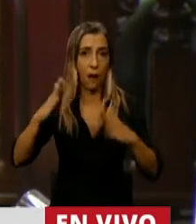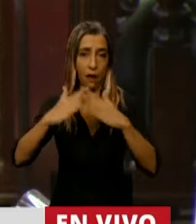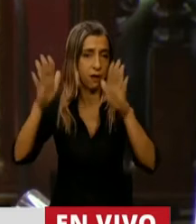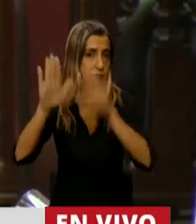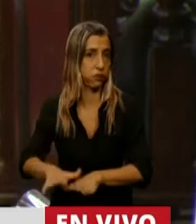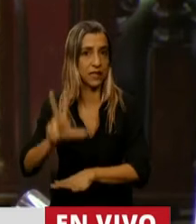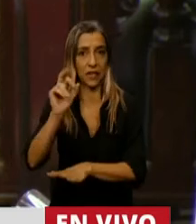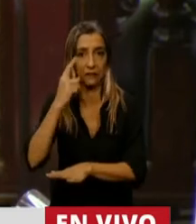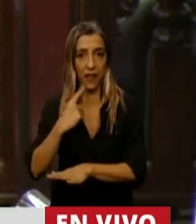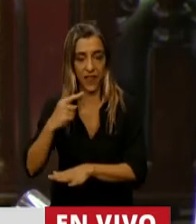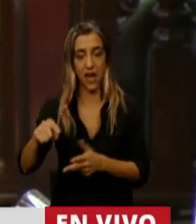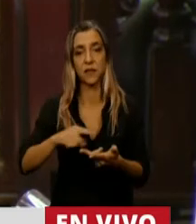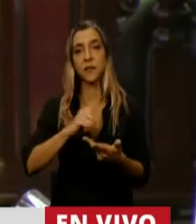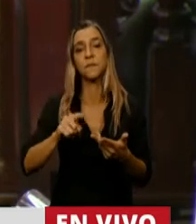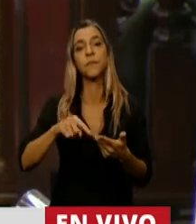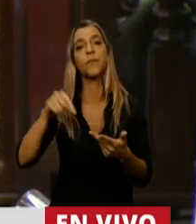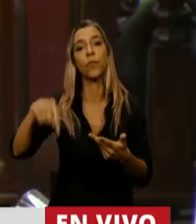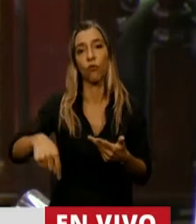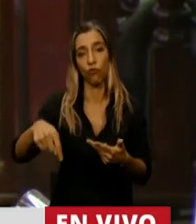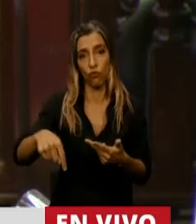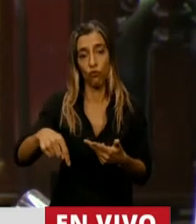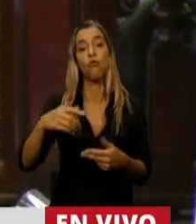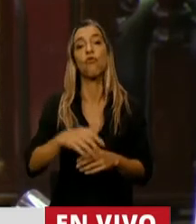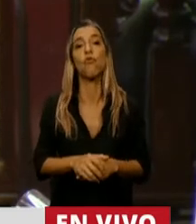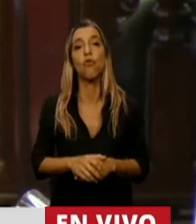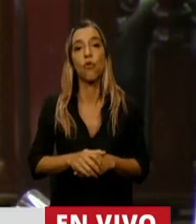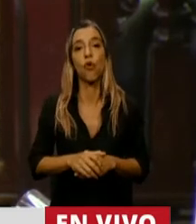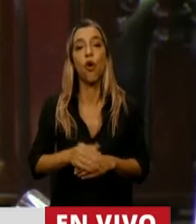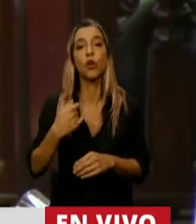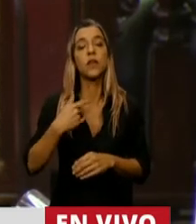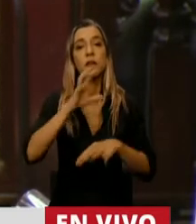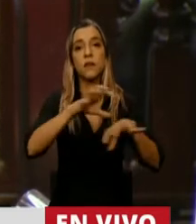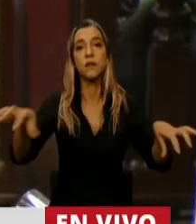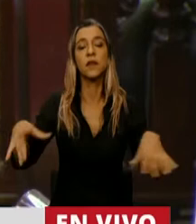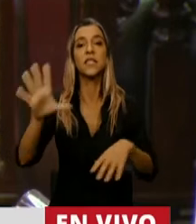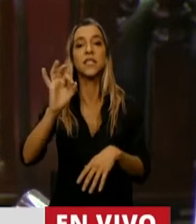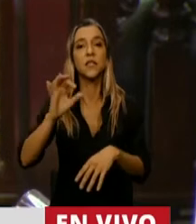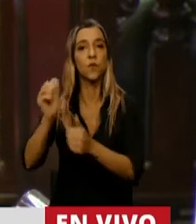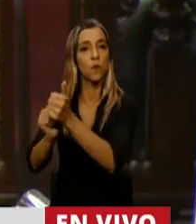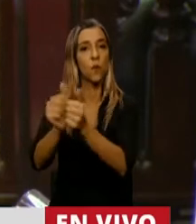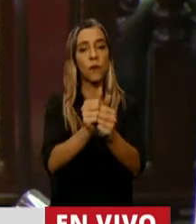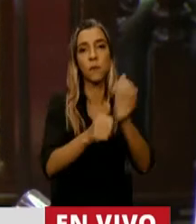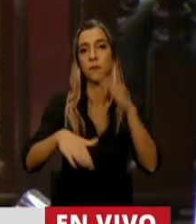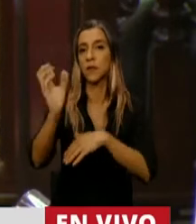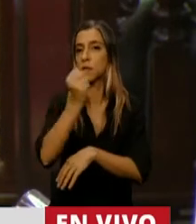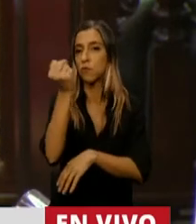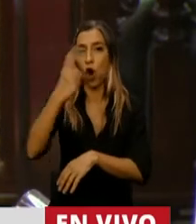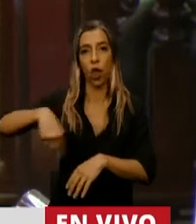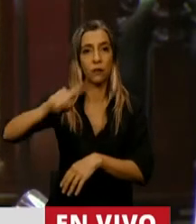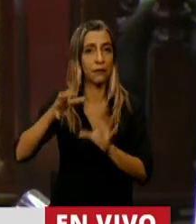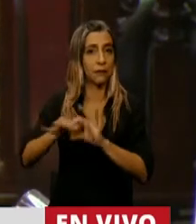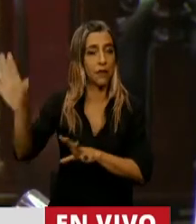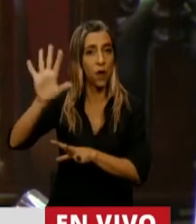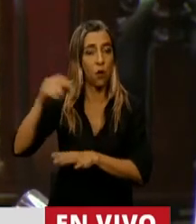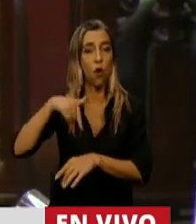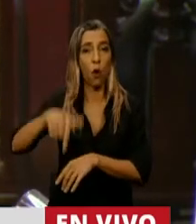días. Hoy, la caída del índice de las 50 empresas corporativas más importantes de Europa,